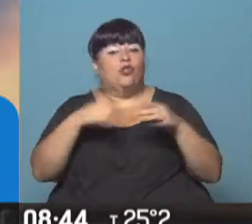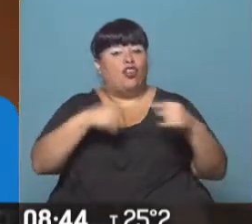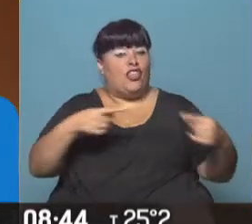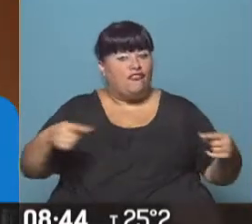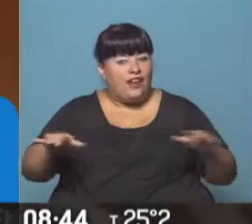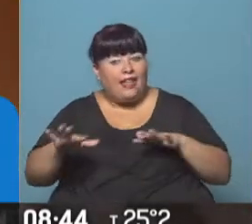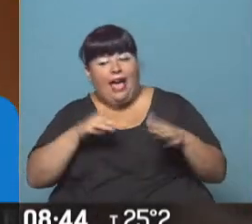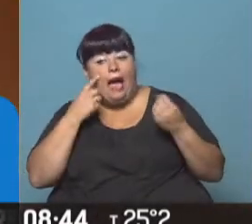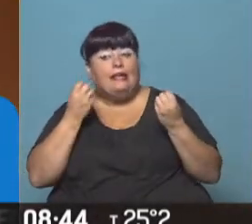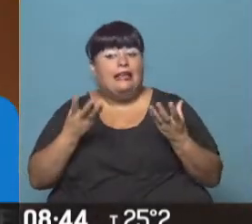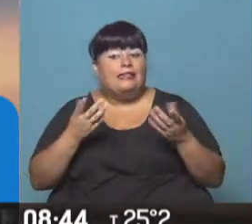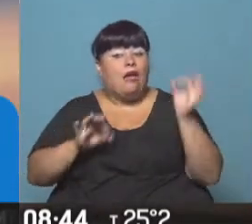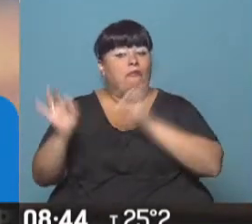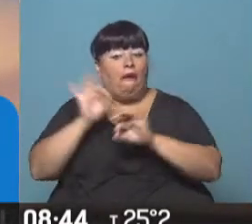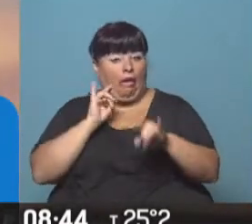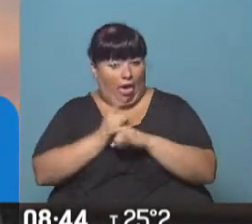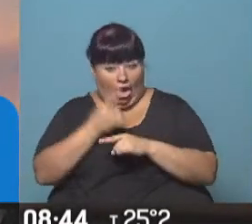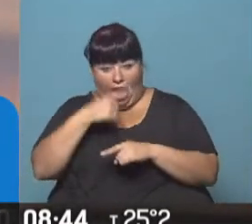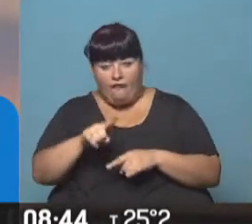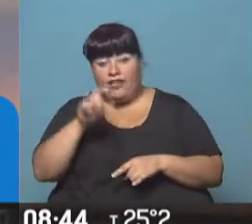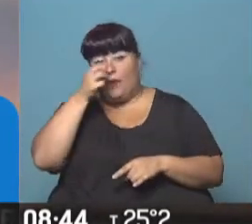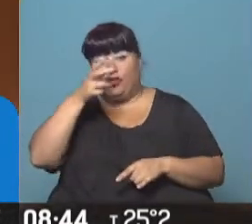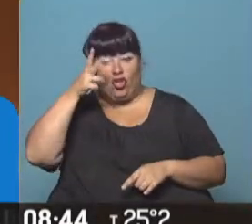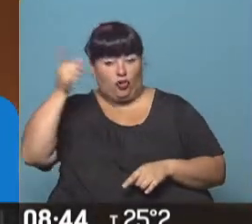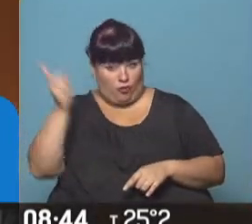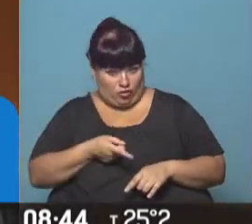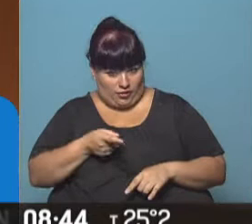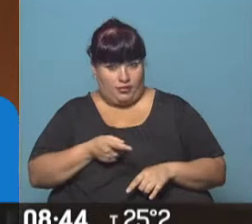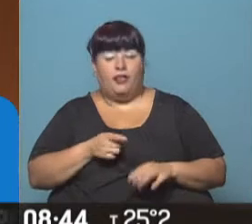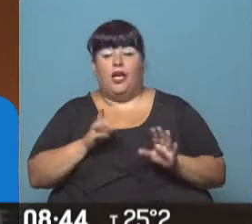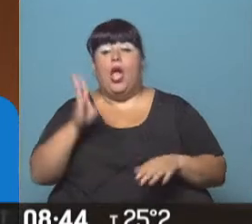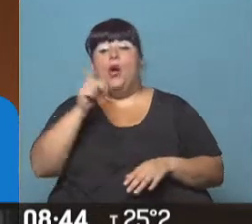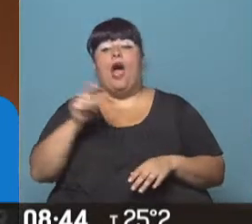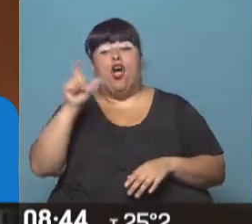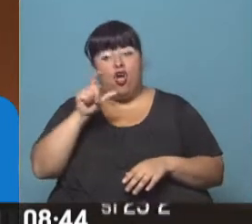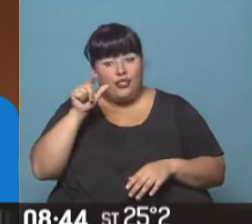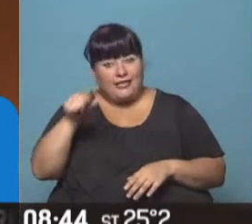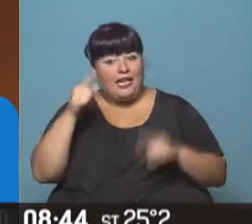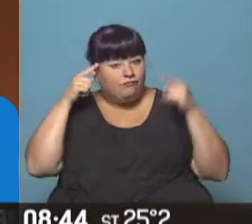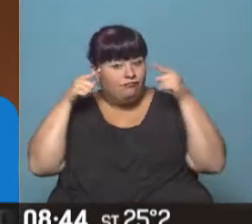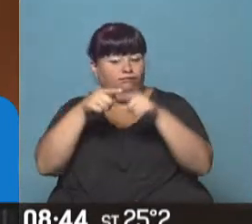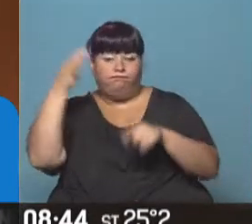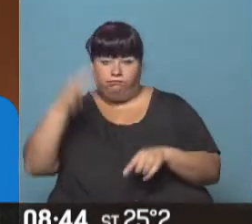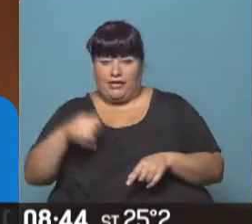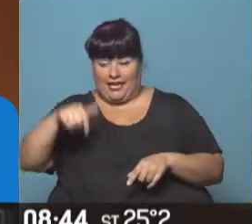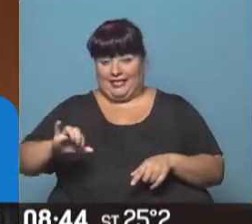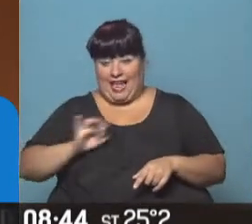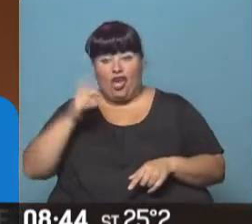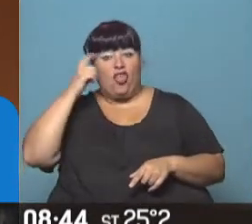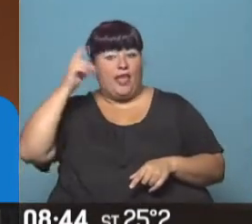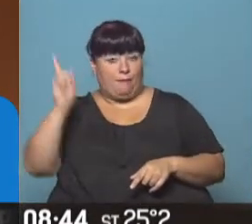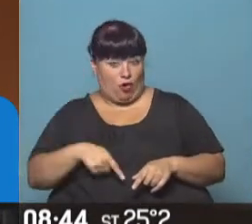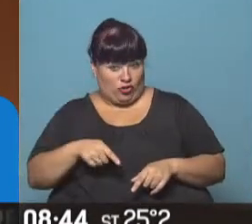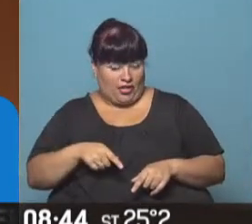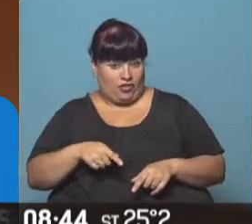escenarios, con muchos porcentajes, pero finalmente es del 28%. A ver, el Banco Central tenía una meta original para este año del